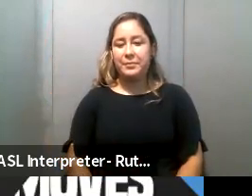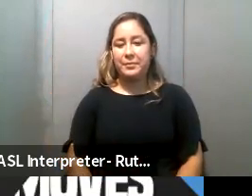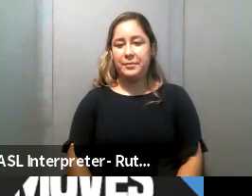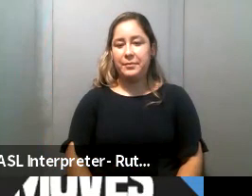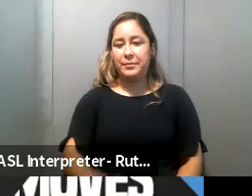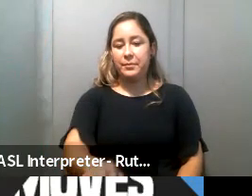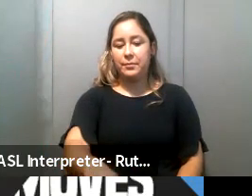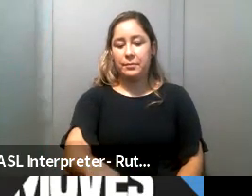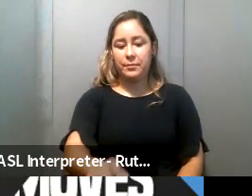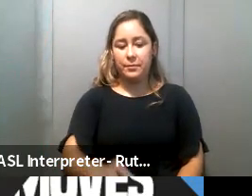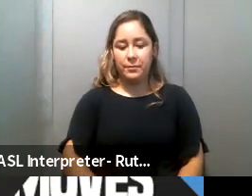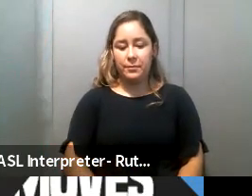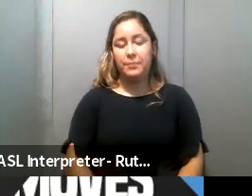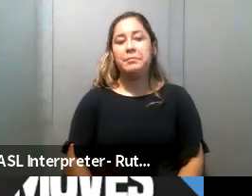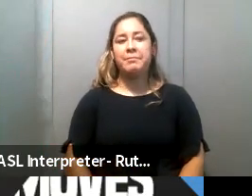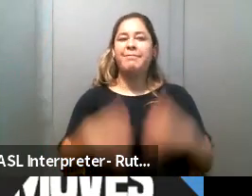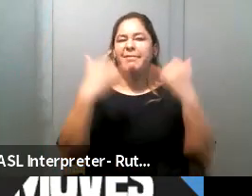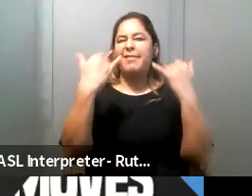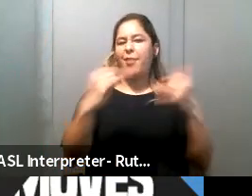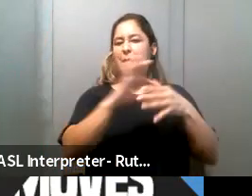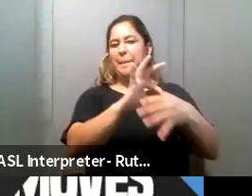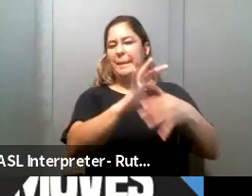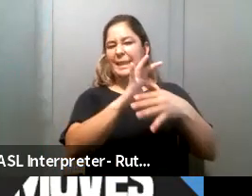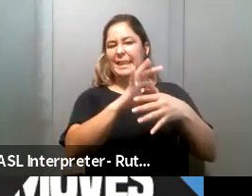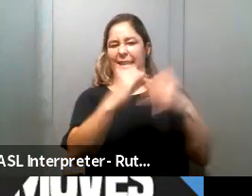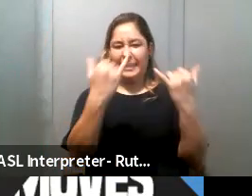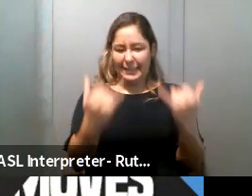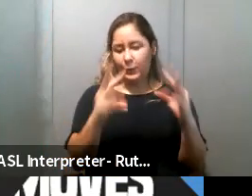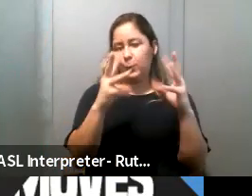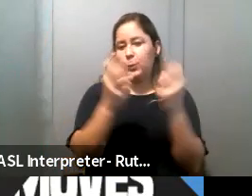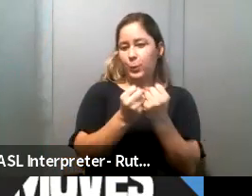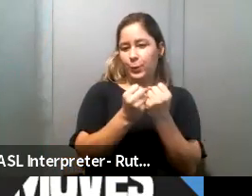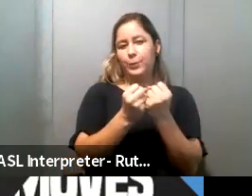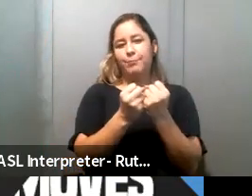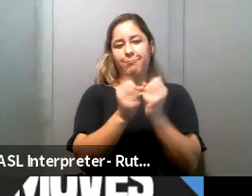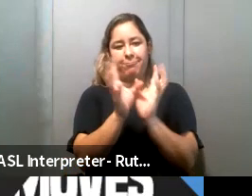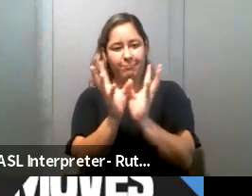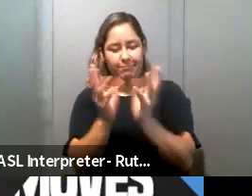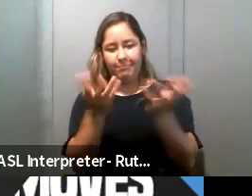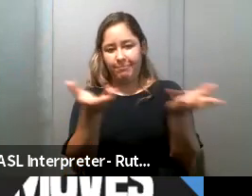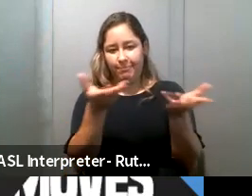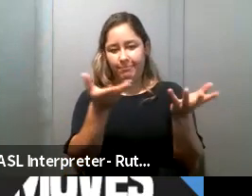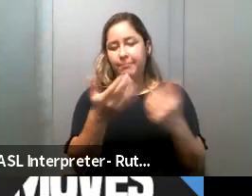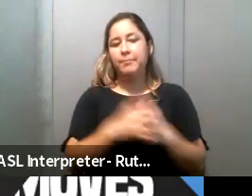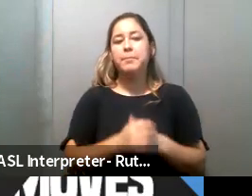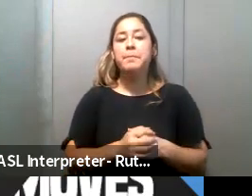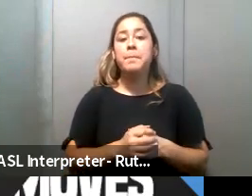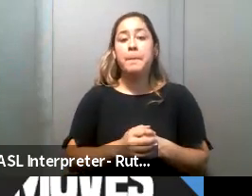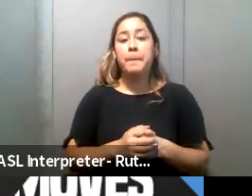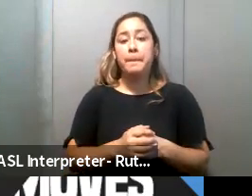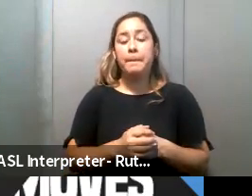Bueno, ya llegamos a lo mero mero, ¿no? La sesión. Sobrevivientes de asalto sexual en centros de detención